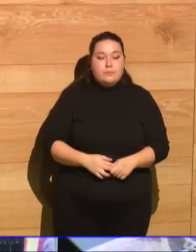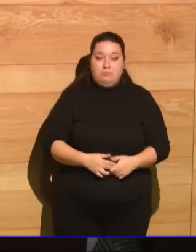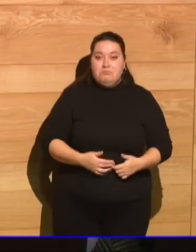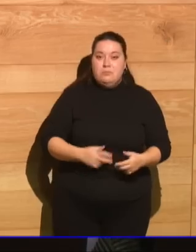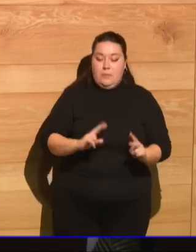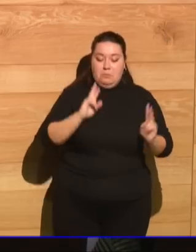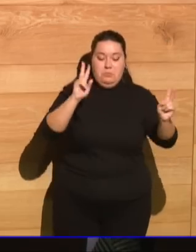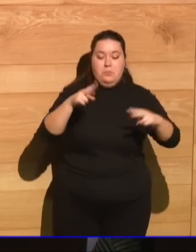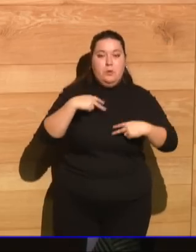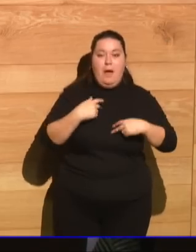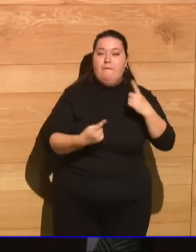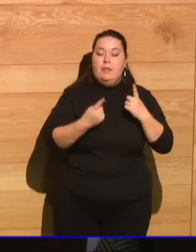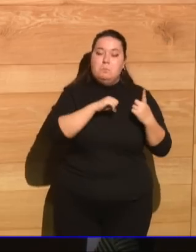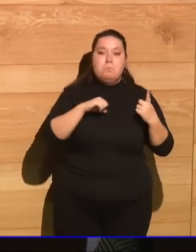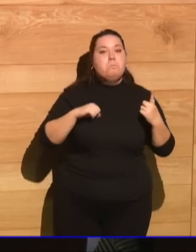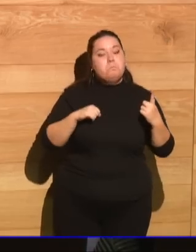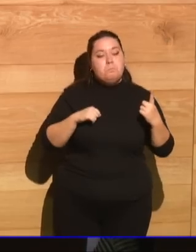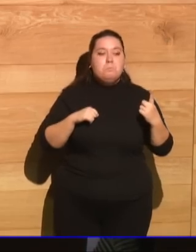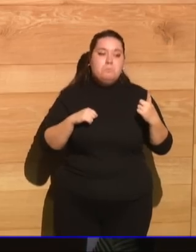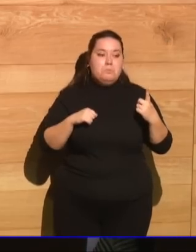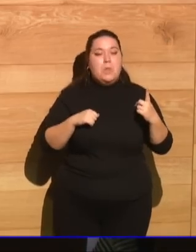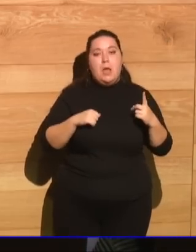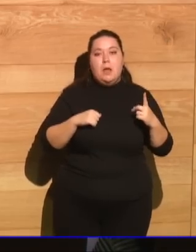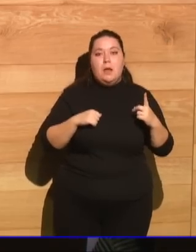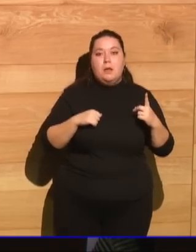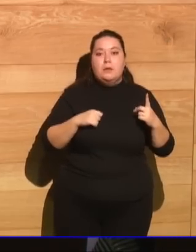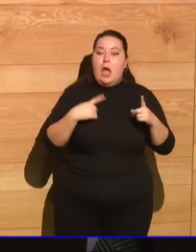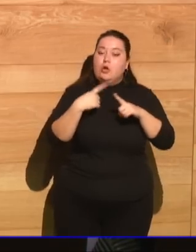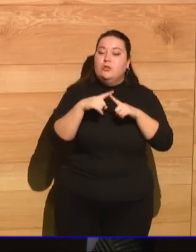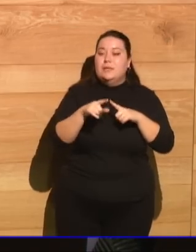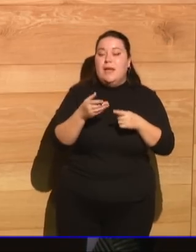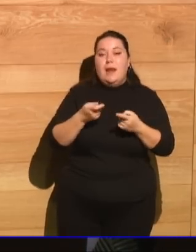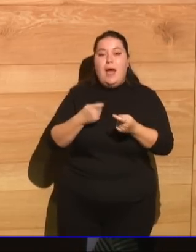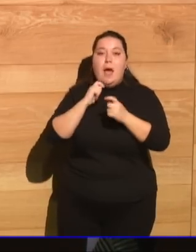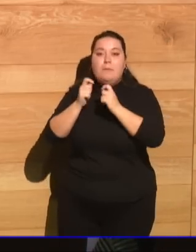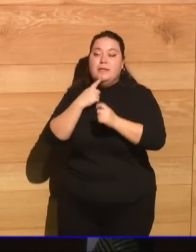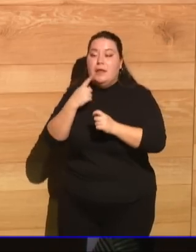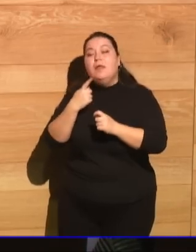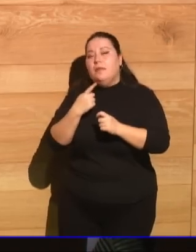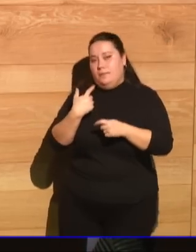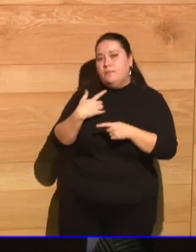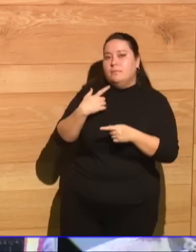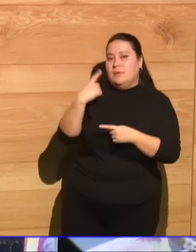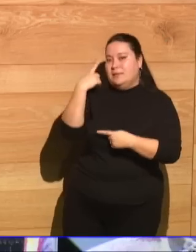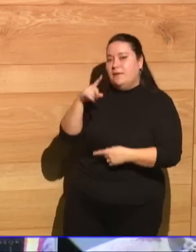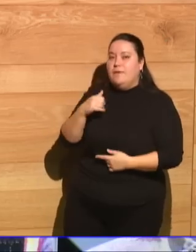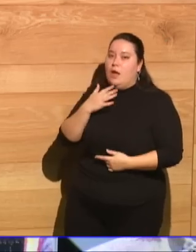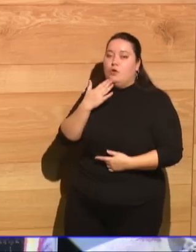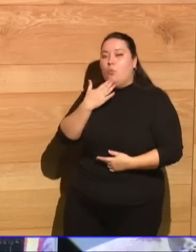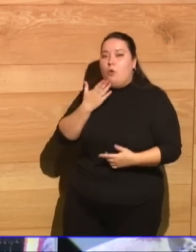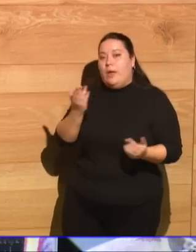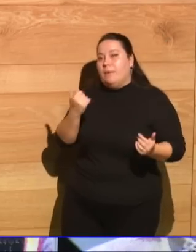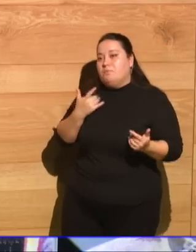mismo se encargaba muchas veces de las notas que hacía llegar a la prensa, que es una manera de encauzar